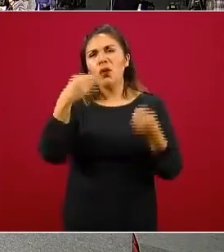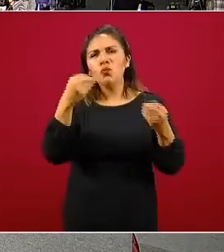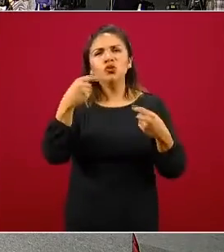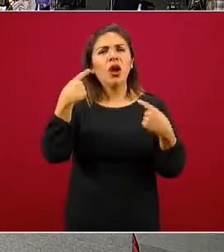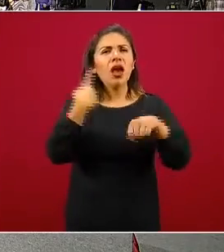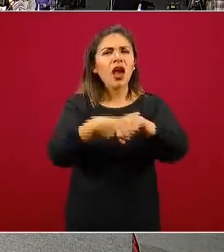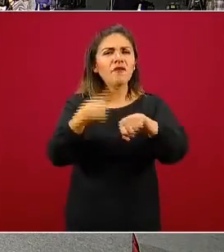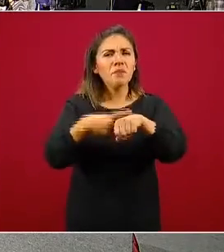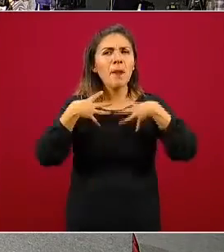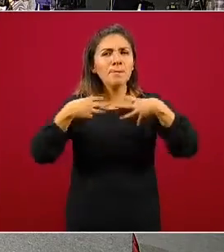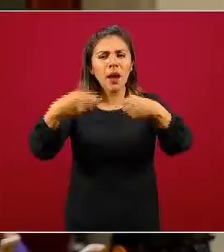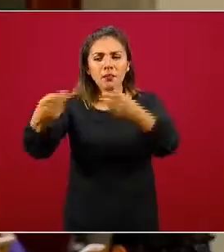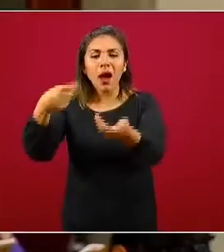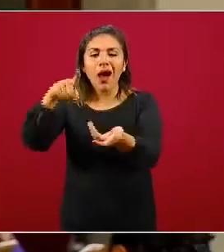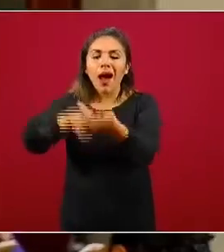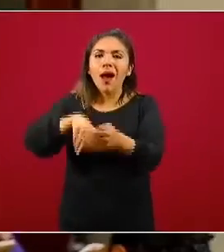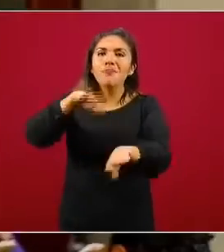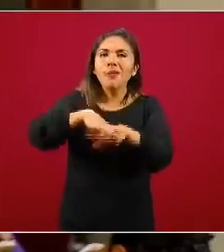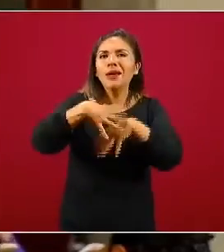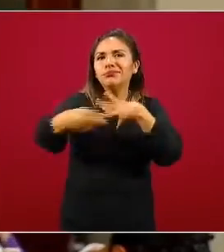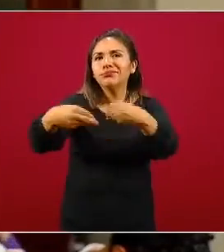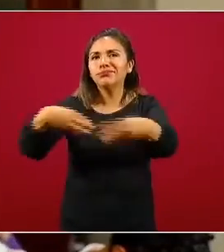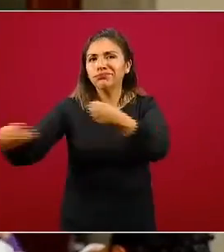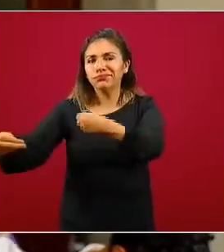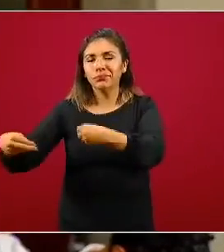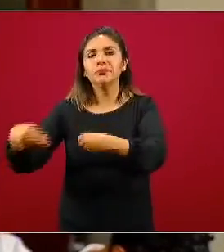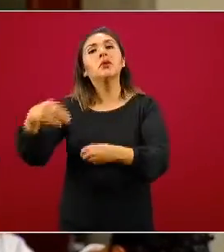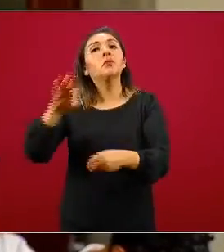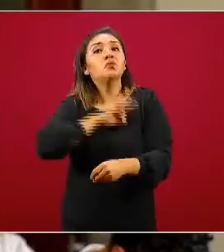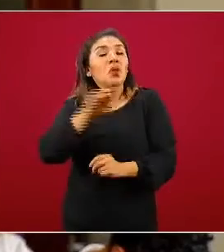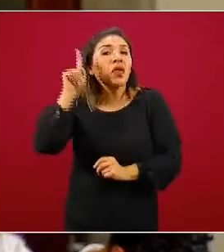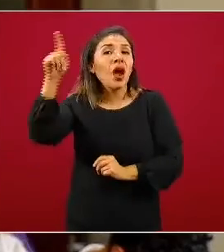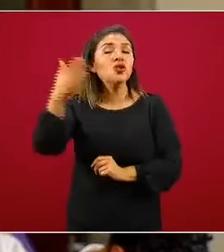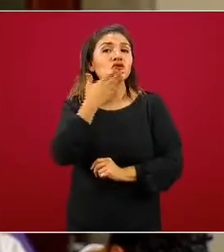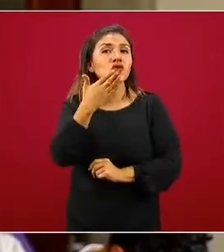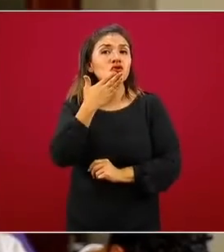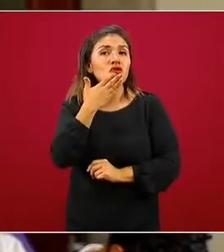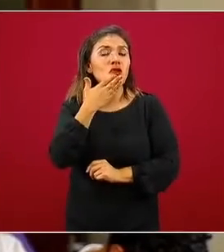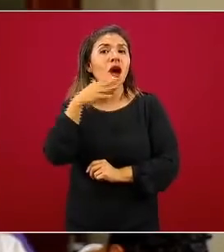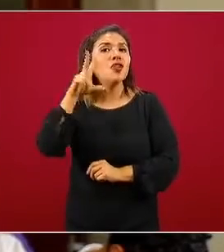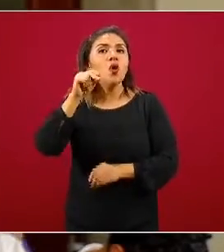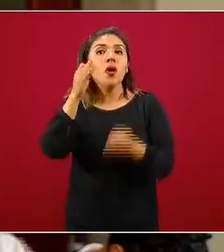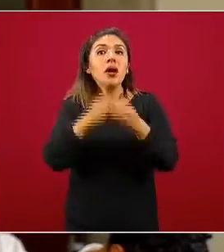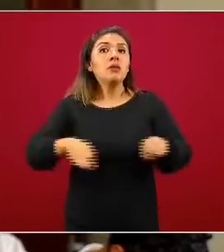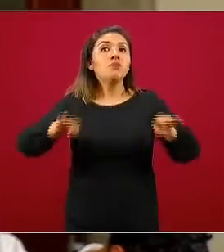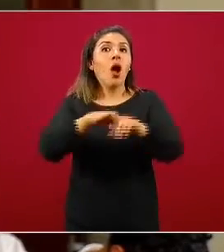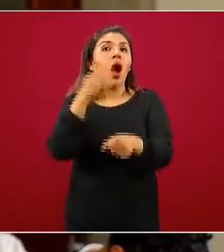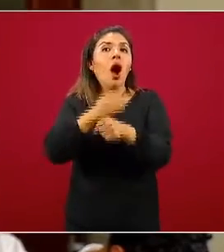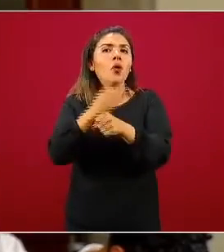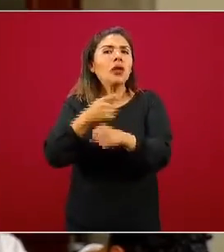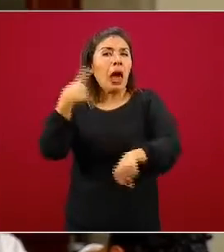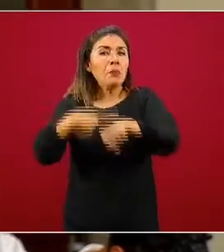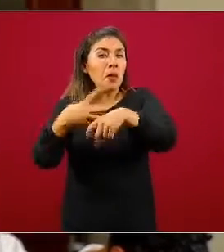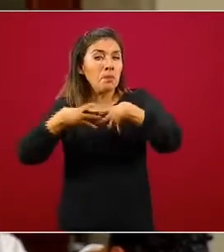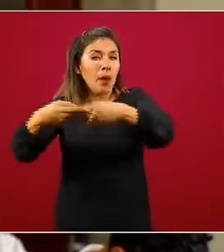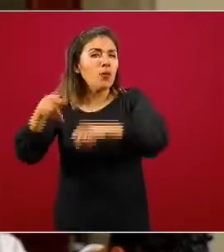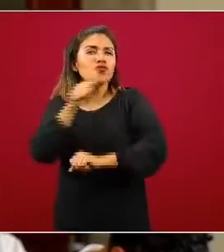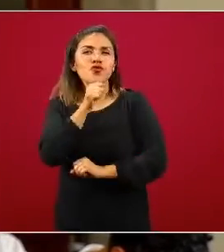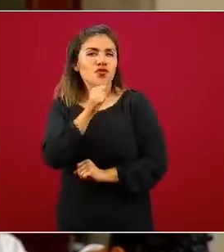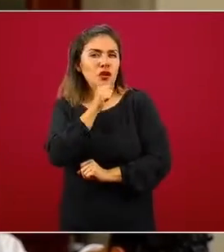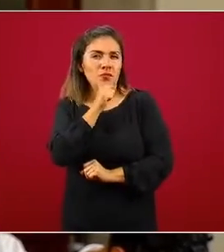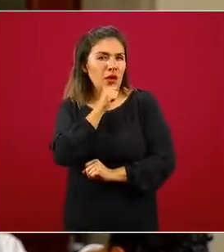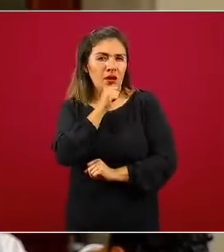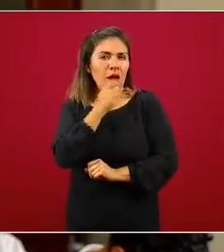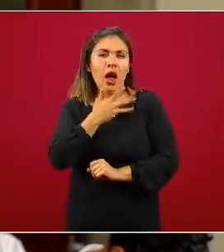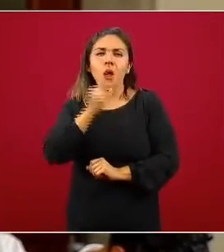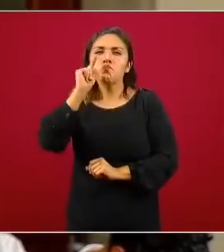pandemias dentro de la pandemia y que quizás Sonora, por la incidencia, no es tan trascendente por el momento, porque pues no representamos